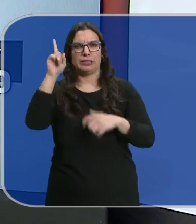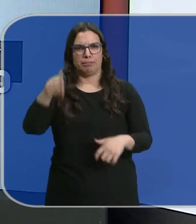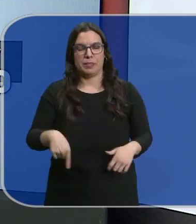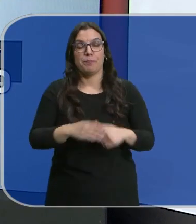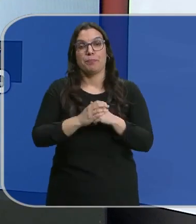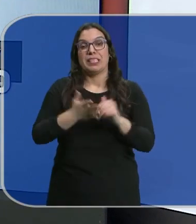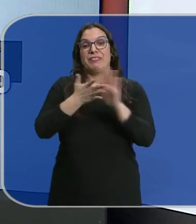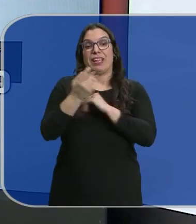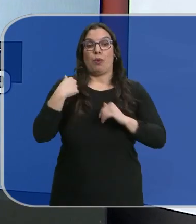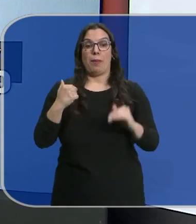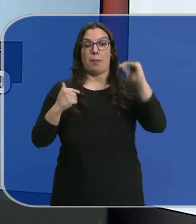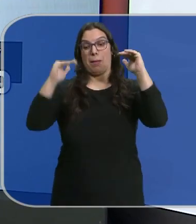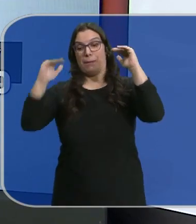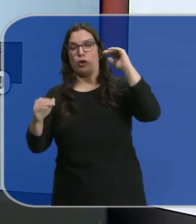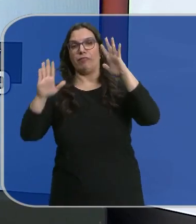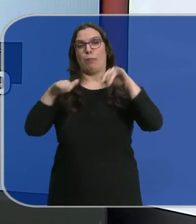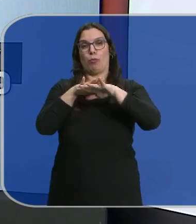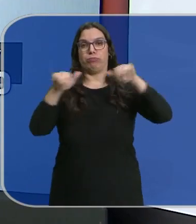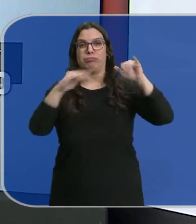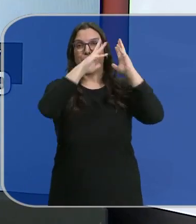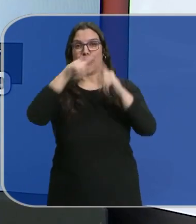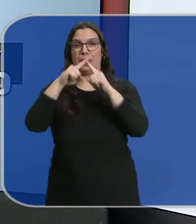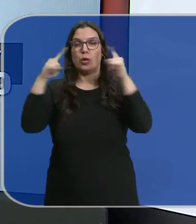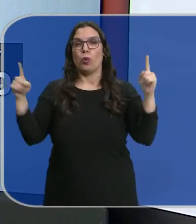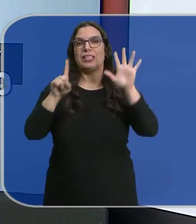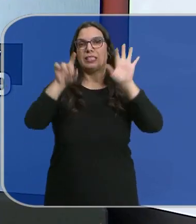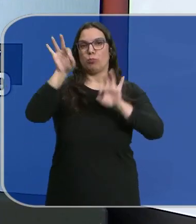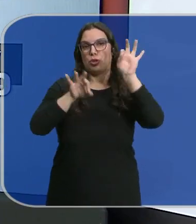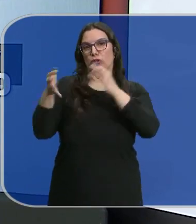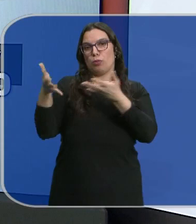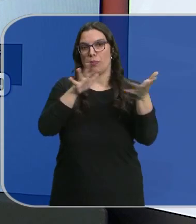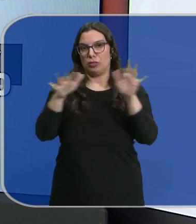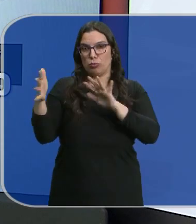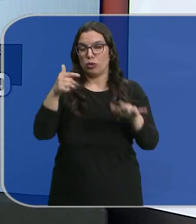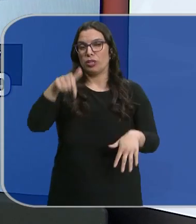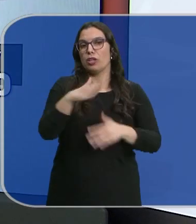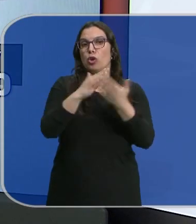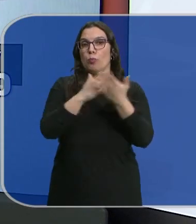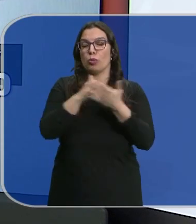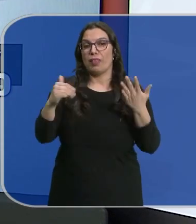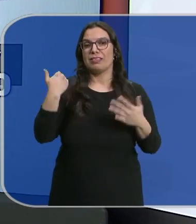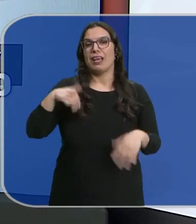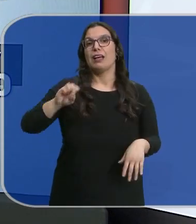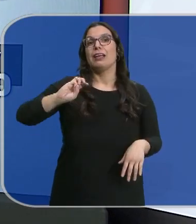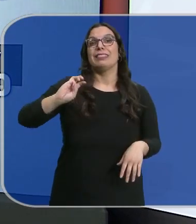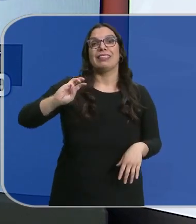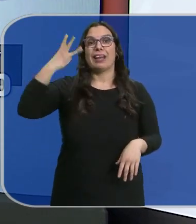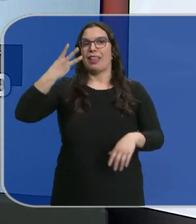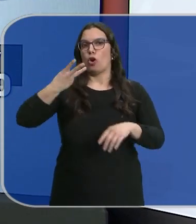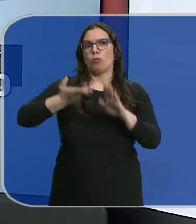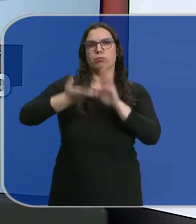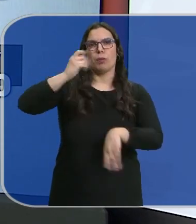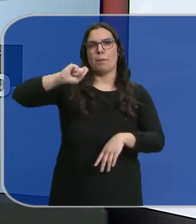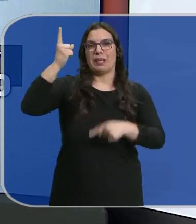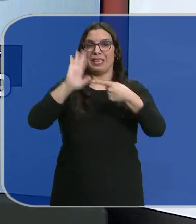descenso. Esto ayuda a reducir la tasa anual que se mantiene en el entorno del 6%, registrando en nuestra comunidad el tercer mayor incremento